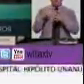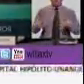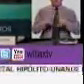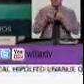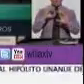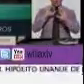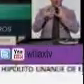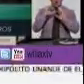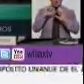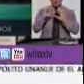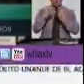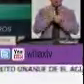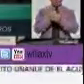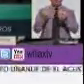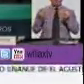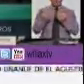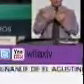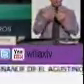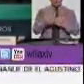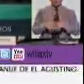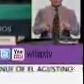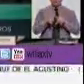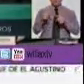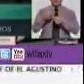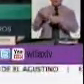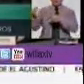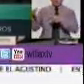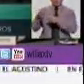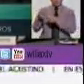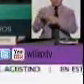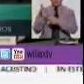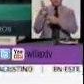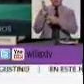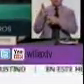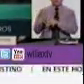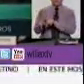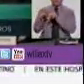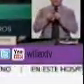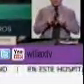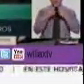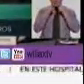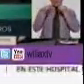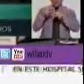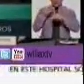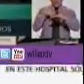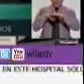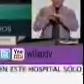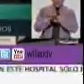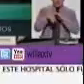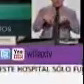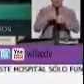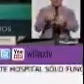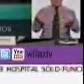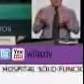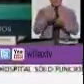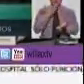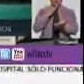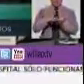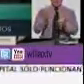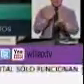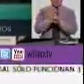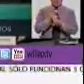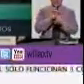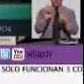de las conversaciones por parte de organizaciones criminales que están metidas en estos ilícitos.